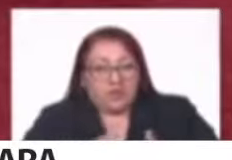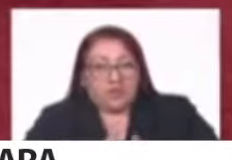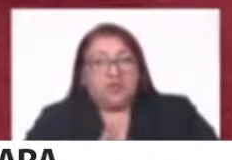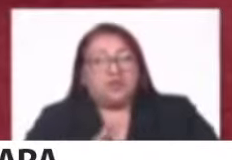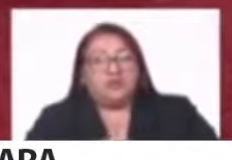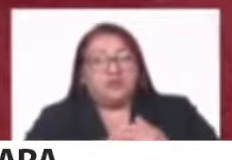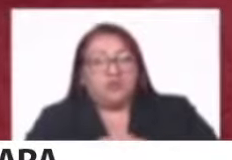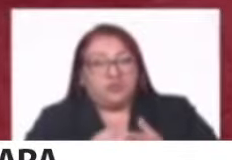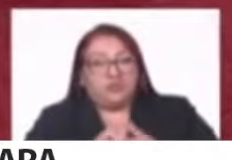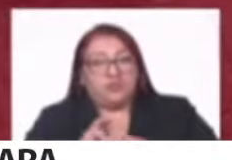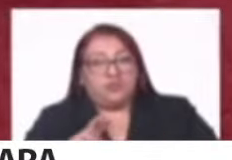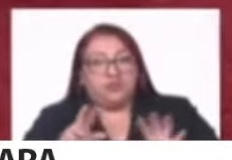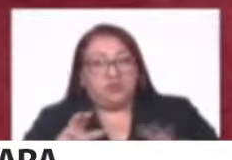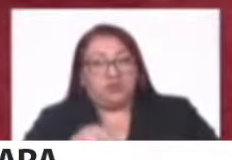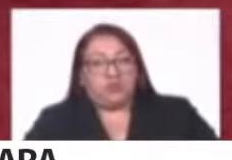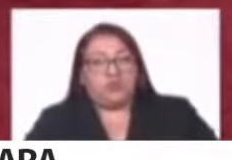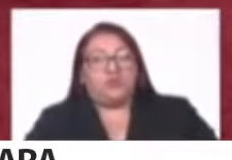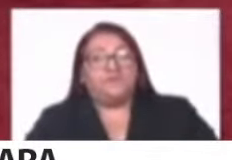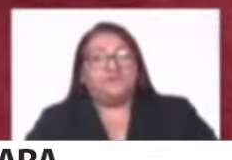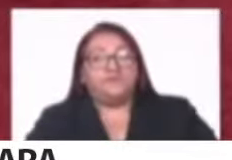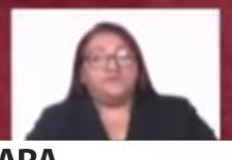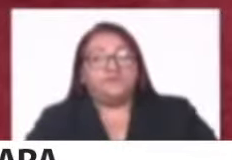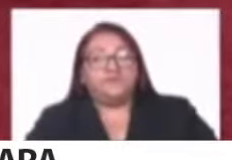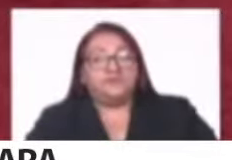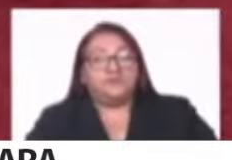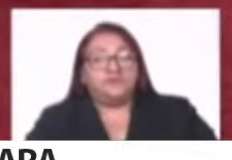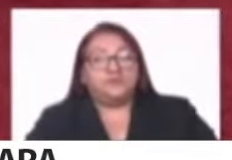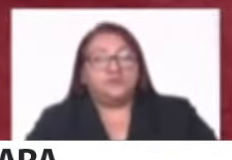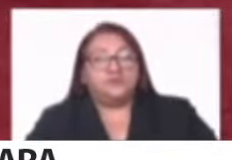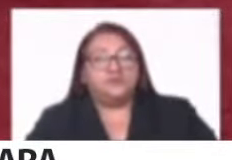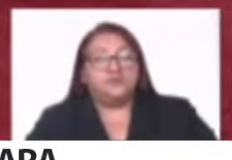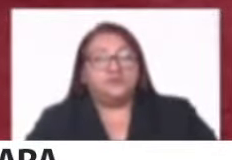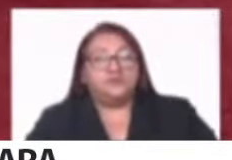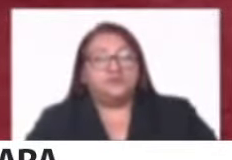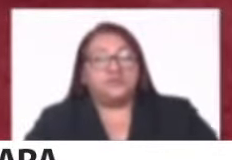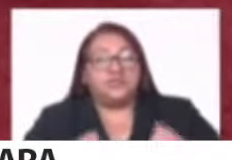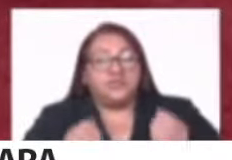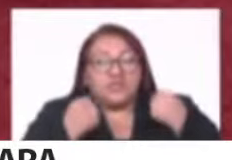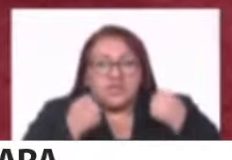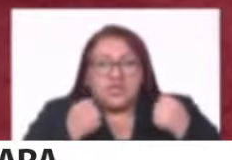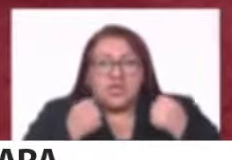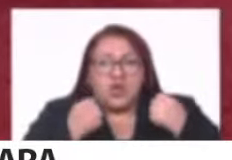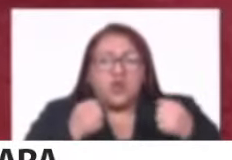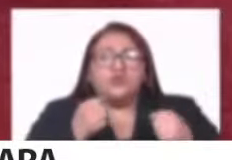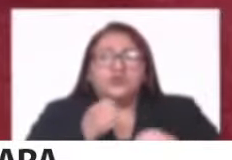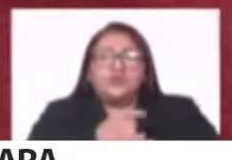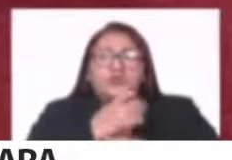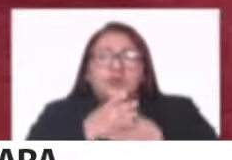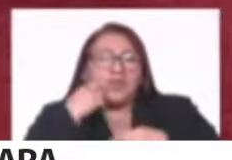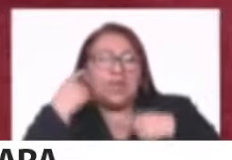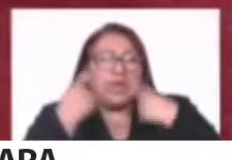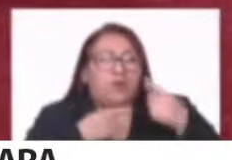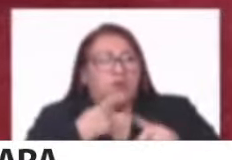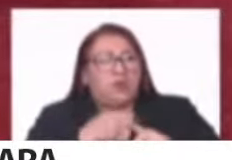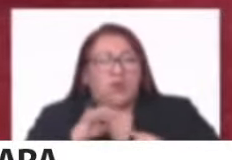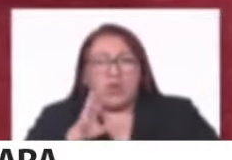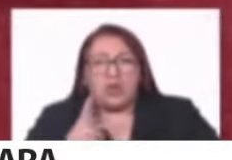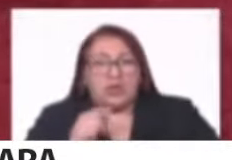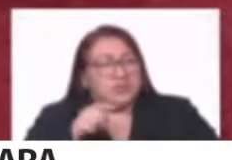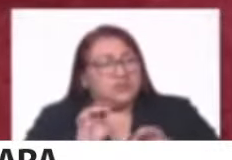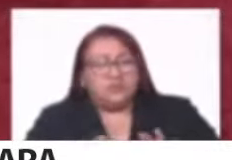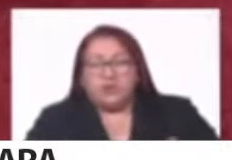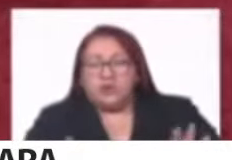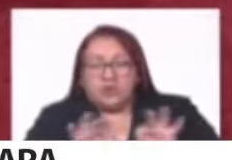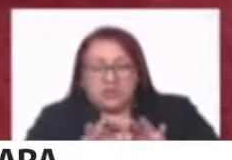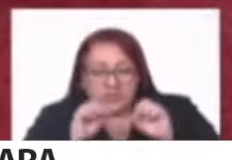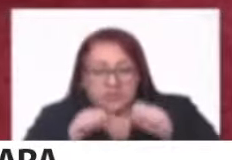a partir de su mensaje del 28 de julio. El combate al crimen y la delincuencia, lo reitero, van a ser